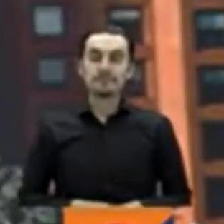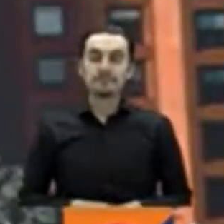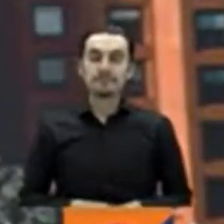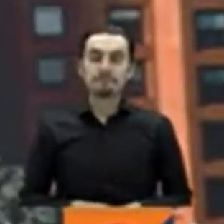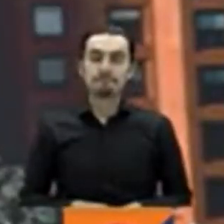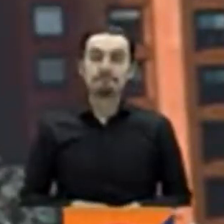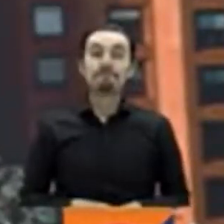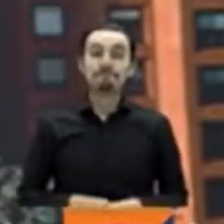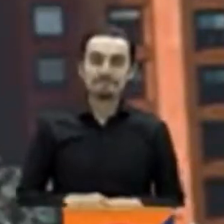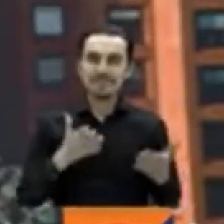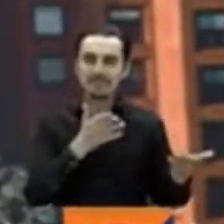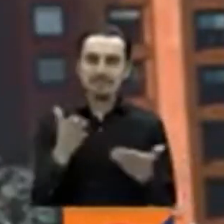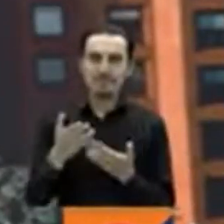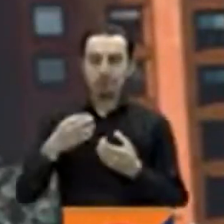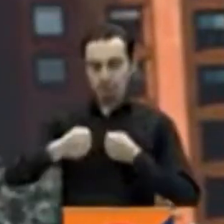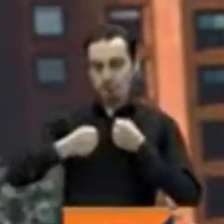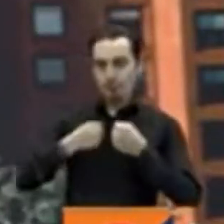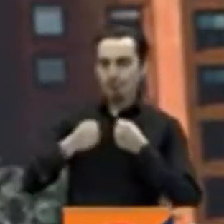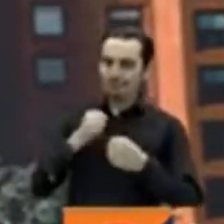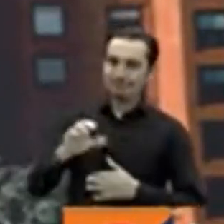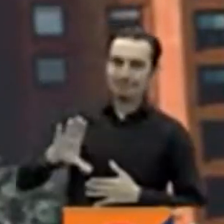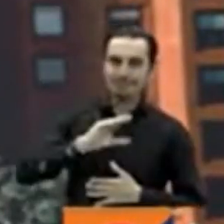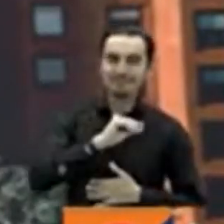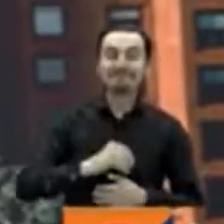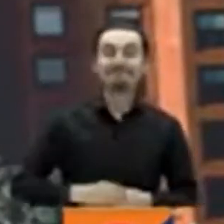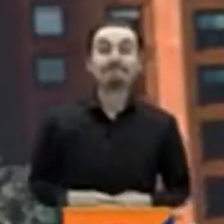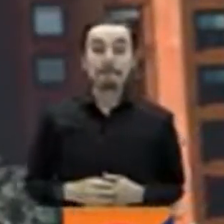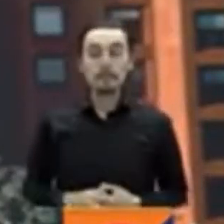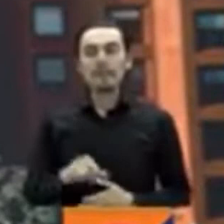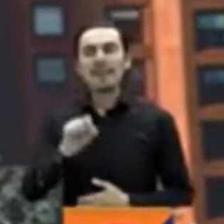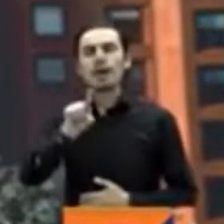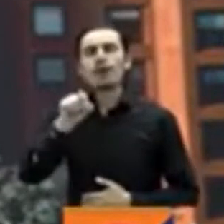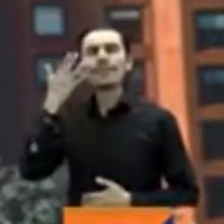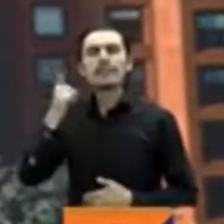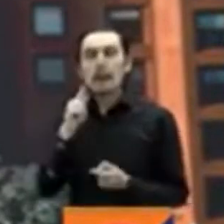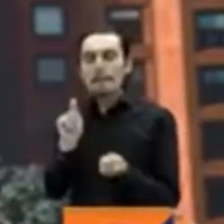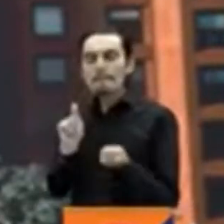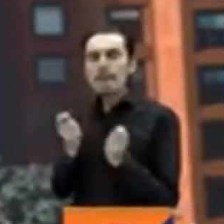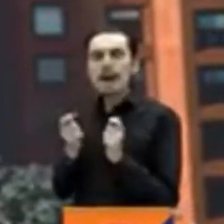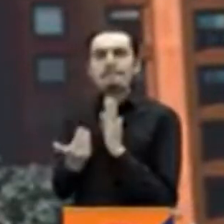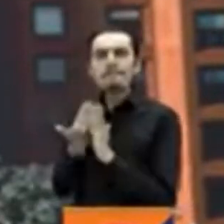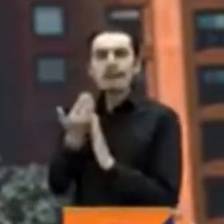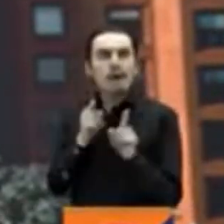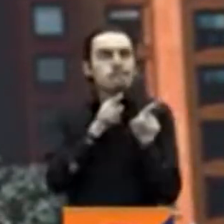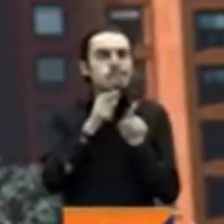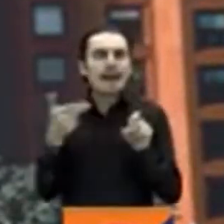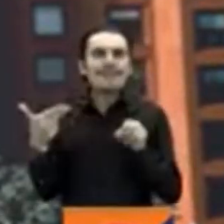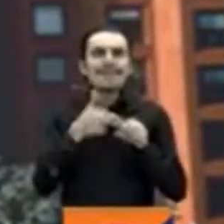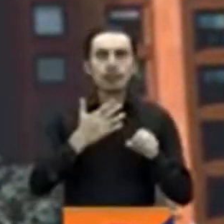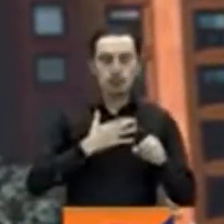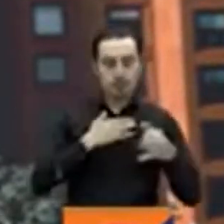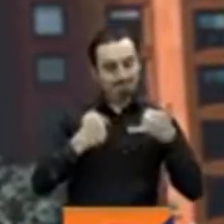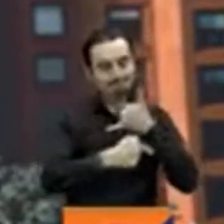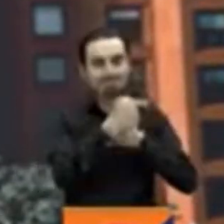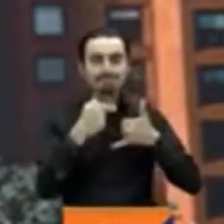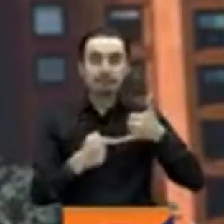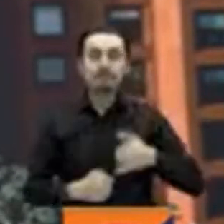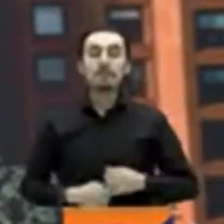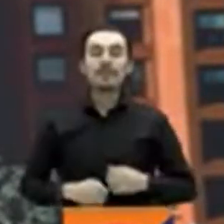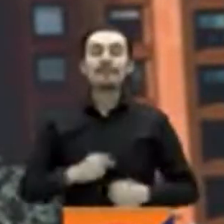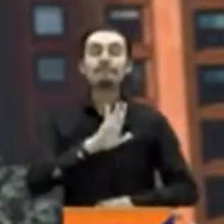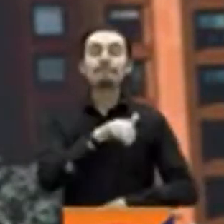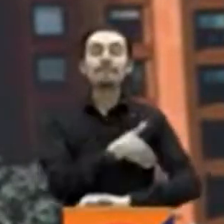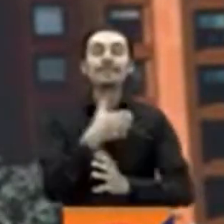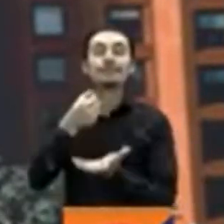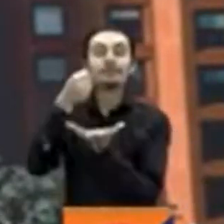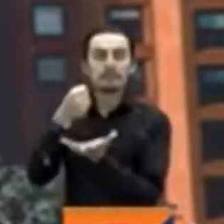¿Qué tal? Bienvenidos, somos el noticiero de todos. En 11 días iniciará el ajuste de los precios de la gasolina en nuestro país. El ministro de Hacienda